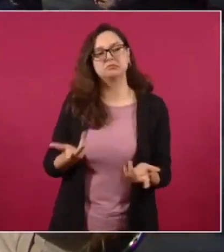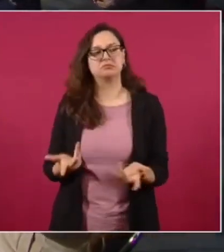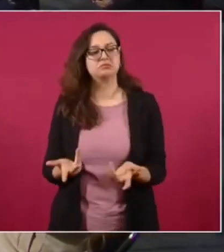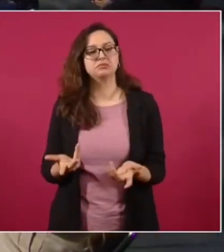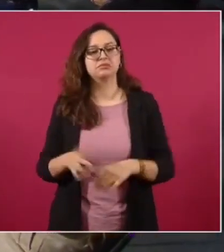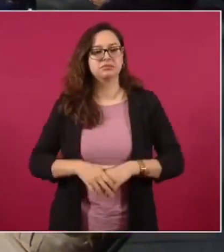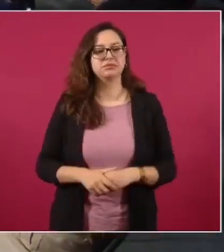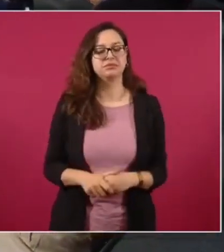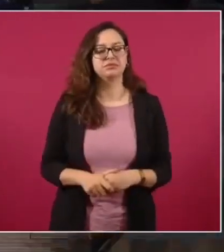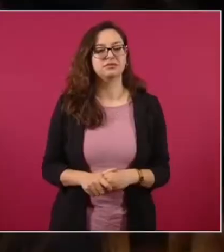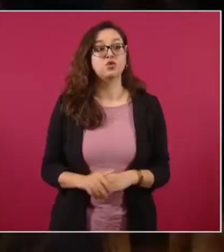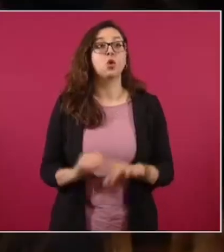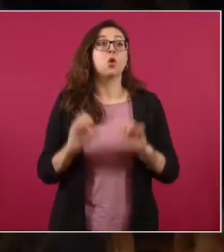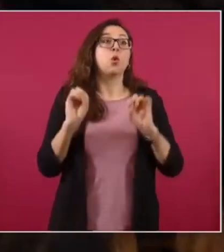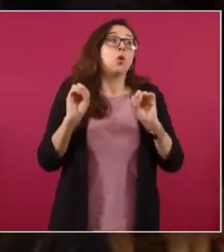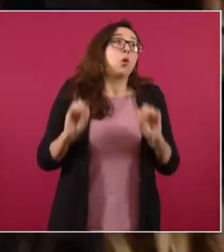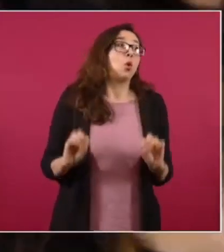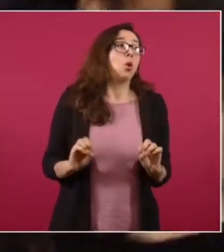o porque